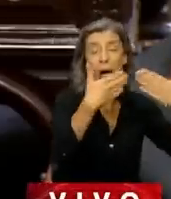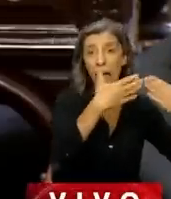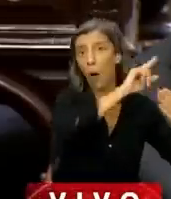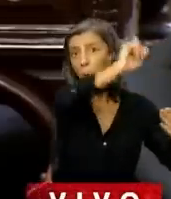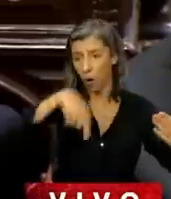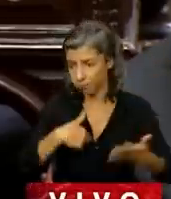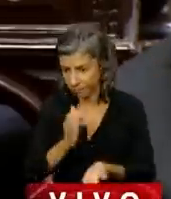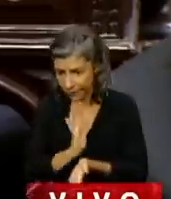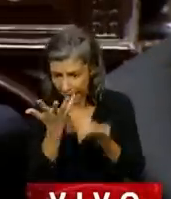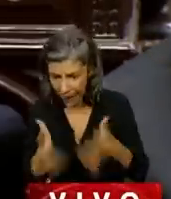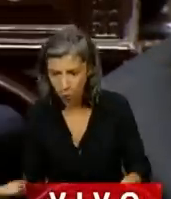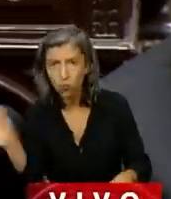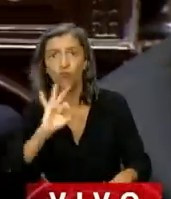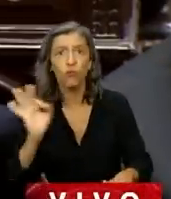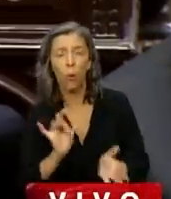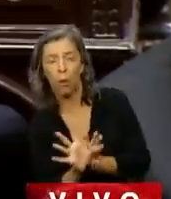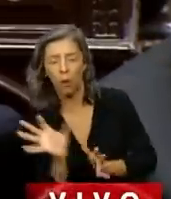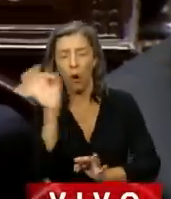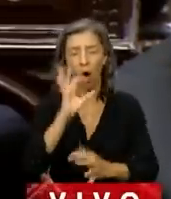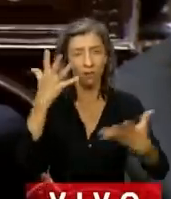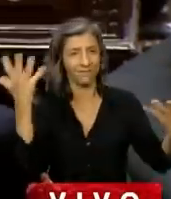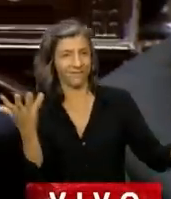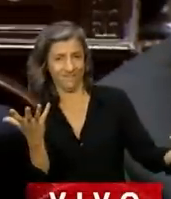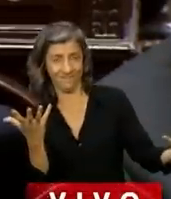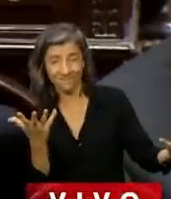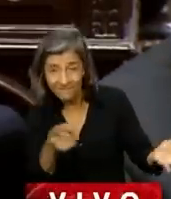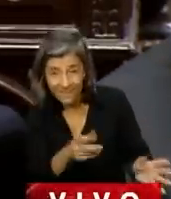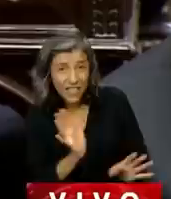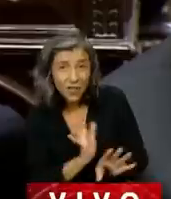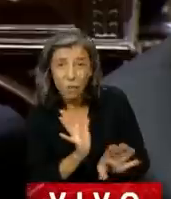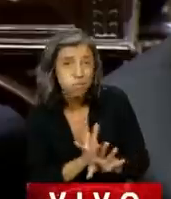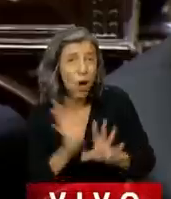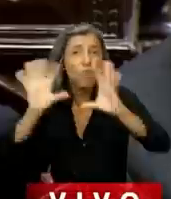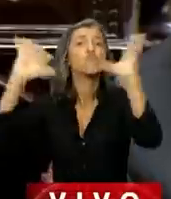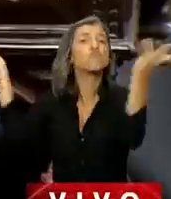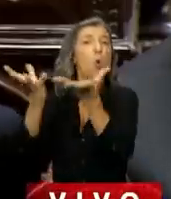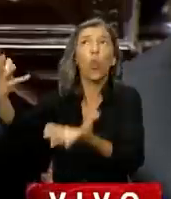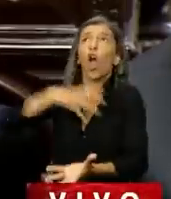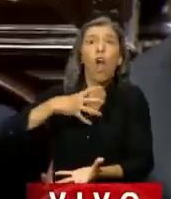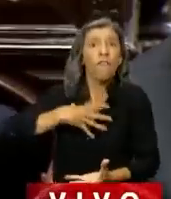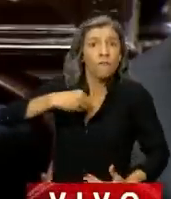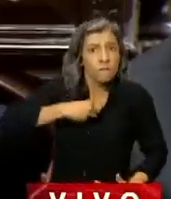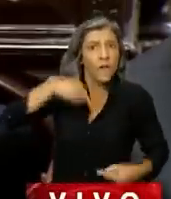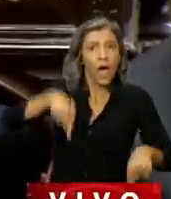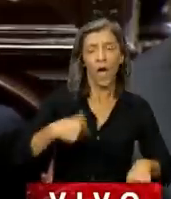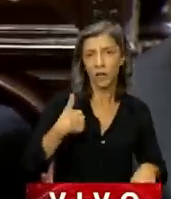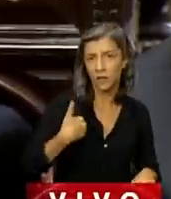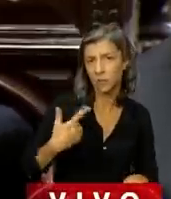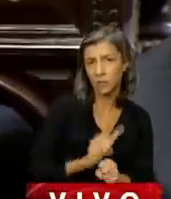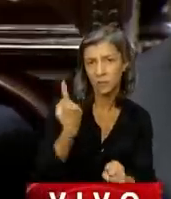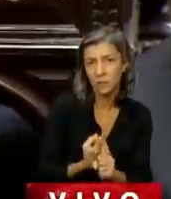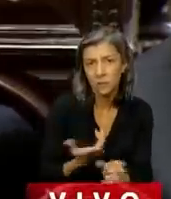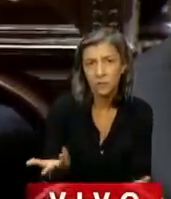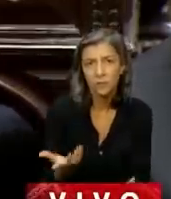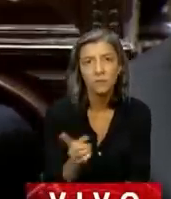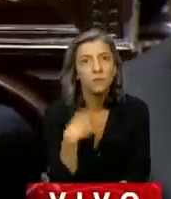de la picaresca que eso implique, es un enorme deterioro de confianza, que es un capital